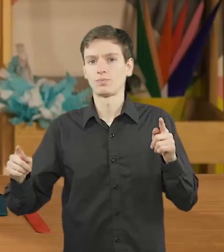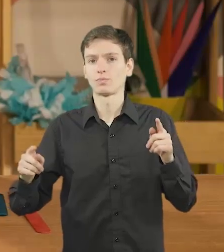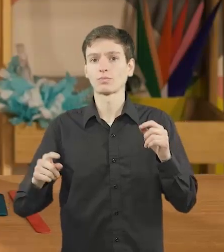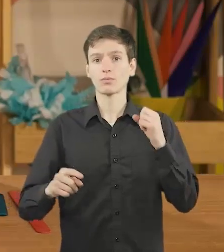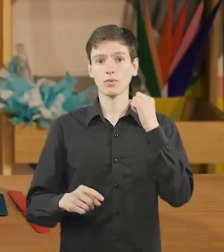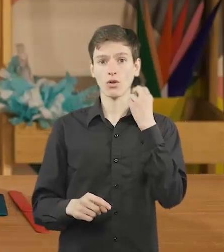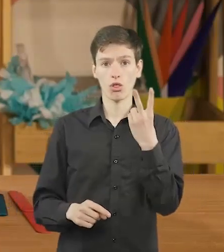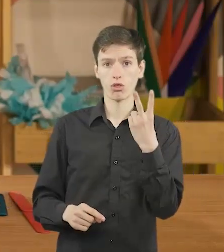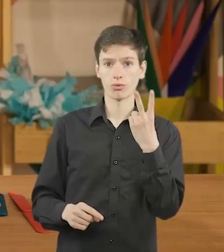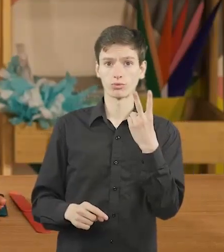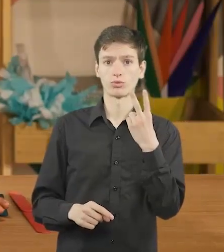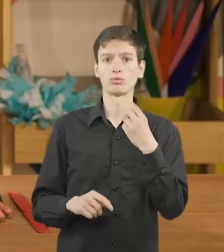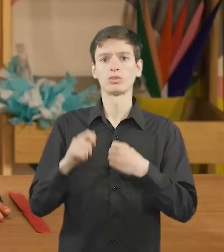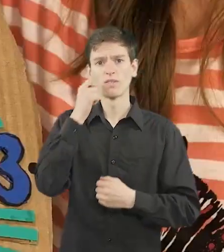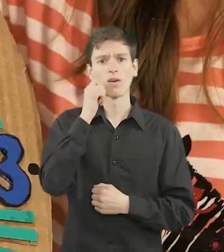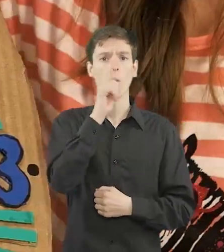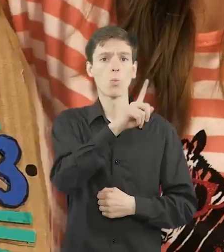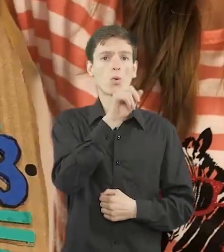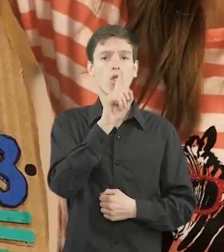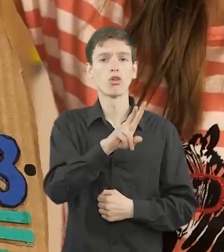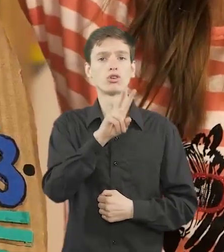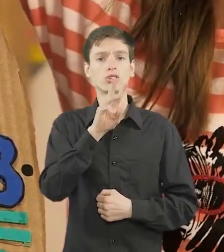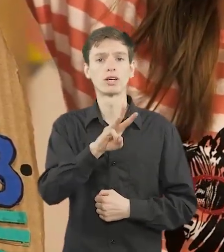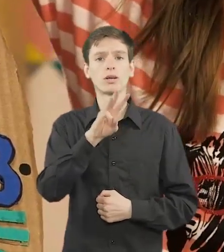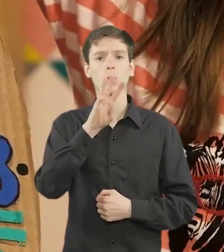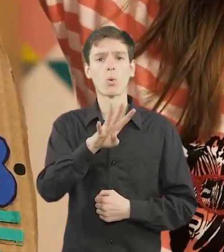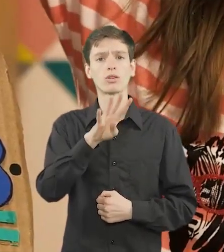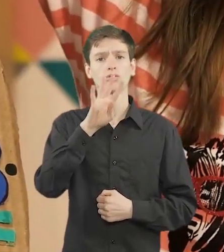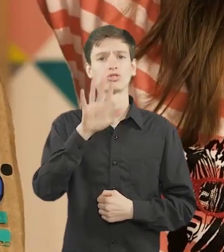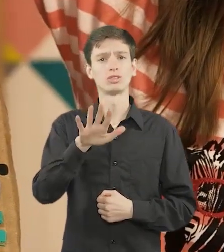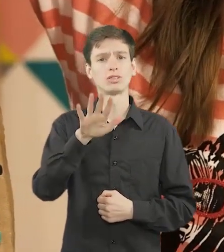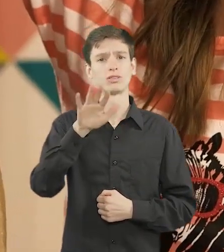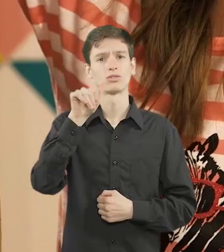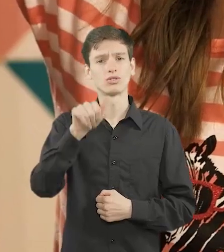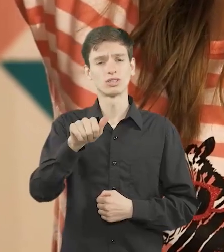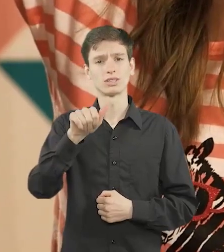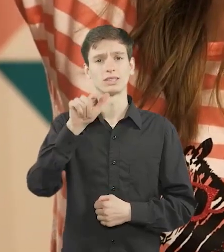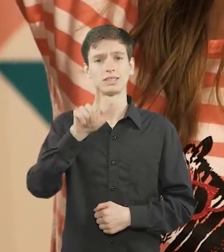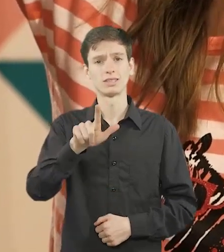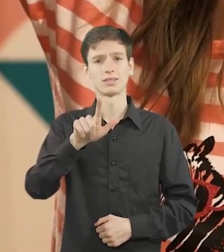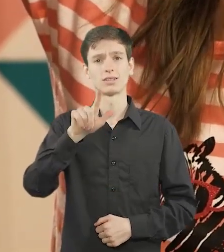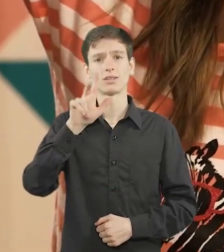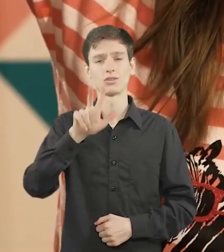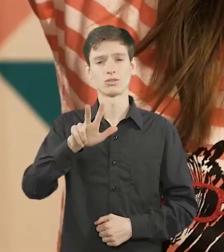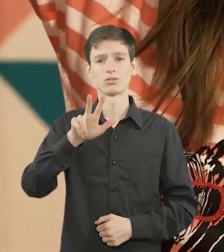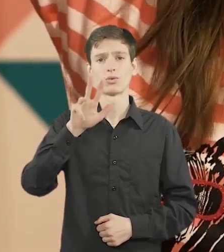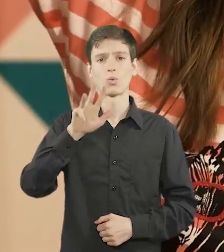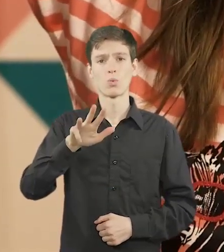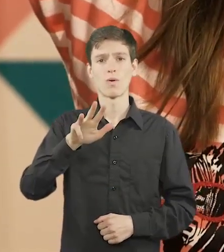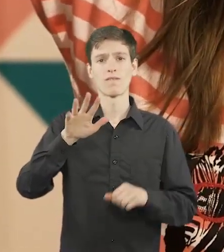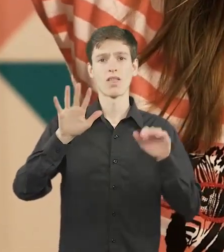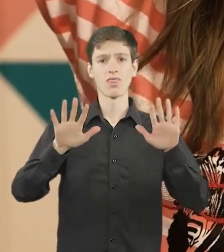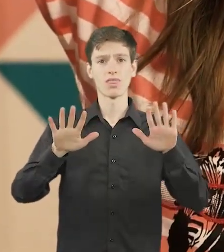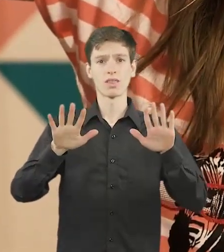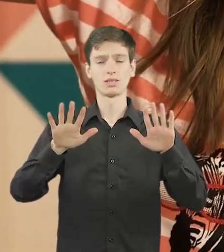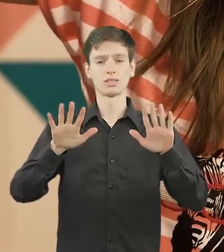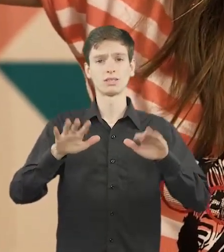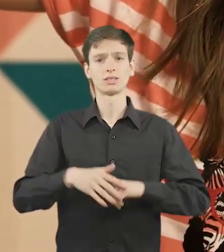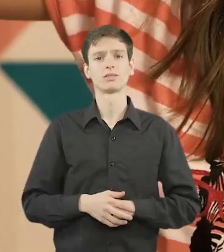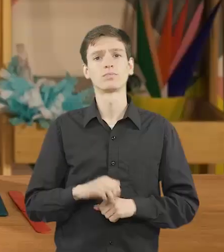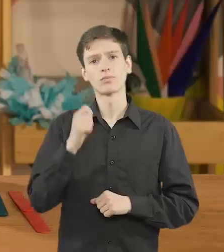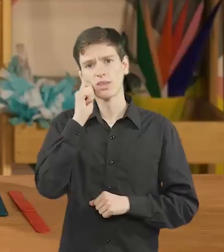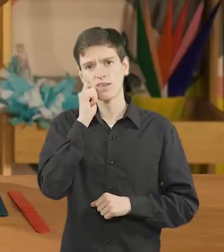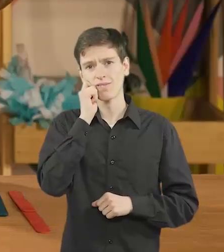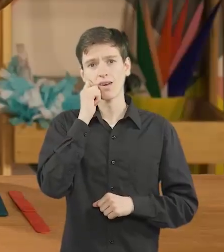serían uno, dos, tres, cuatro, cinco, seis, siete, ocho, nueve,